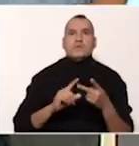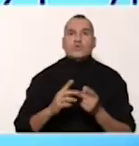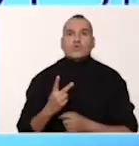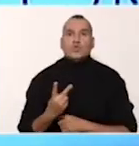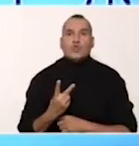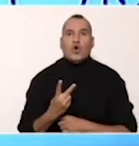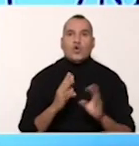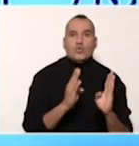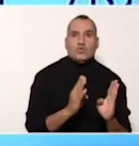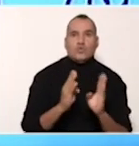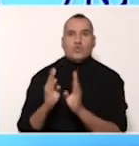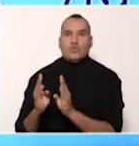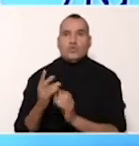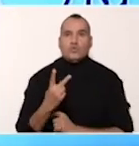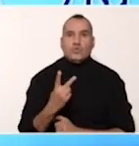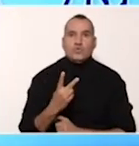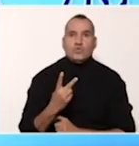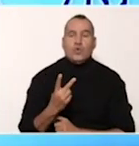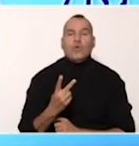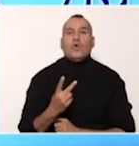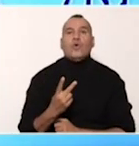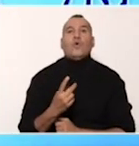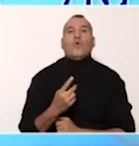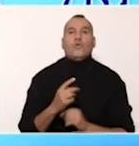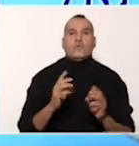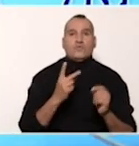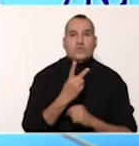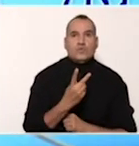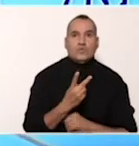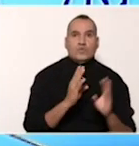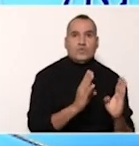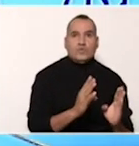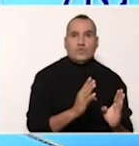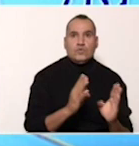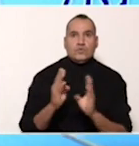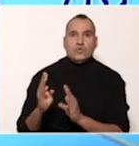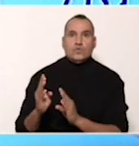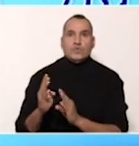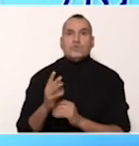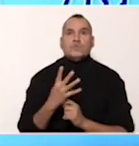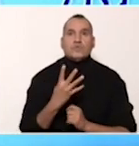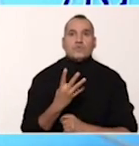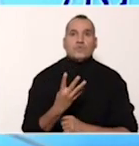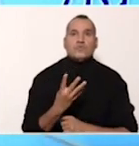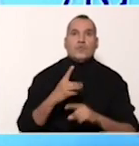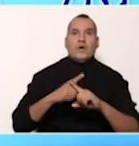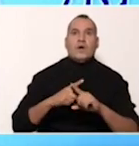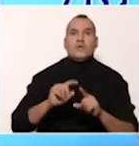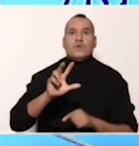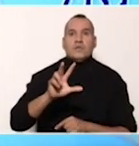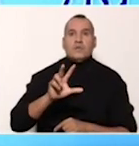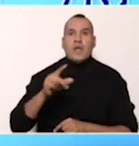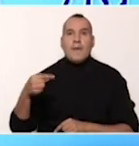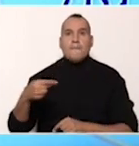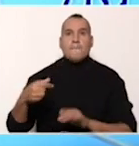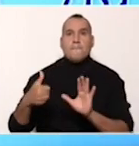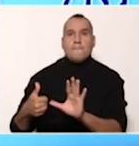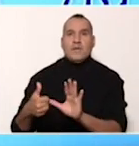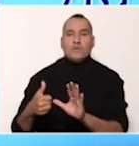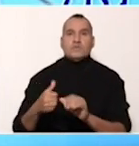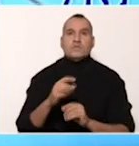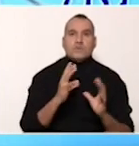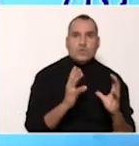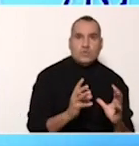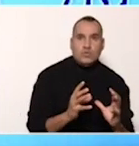binomio, que es el que consta de dos términos. Aquí tenemos un ejemplo de dos términos, o sea que es